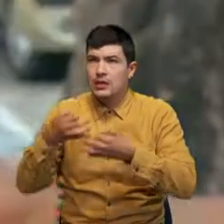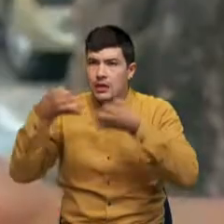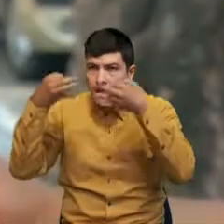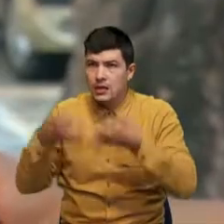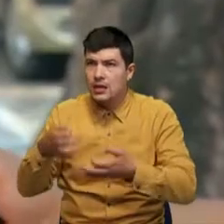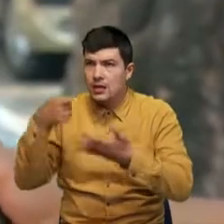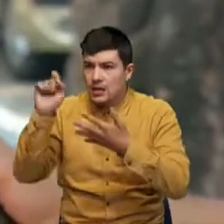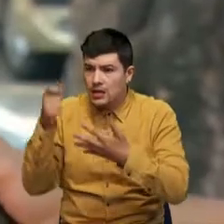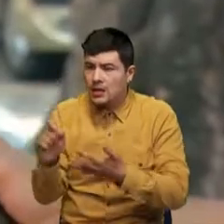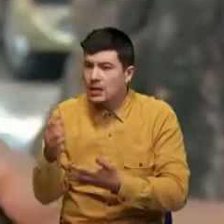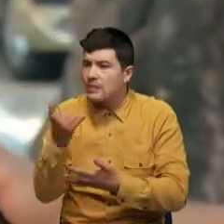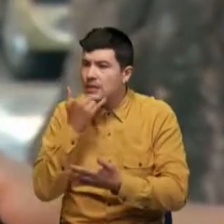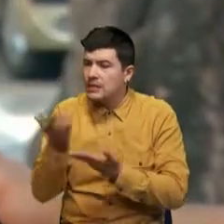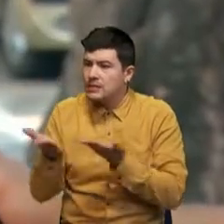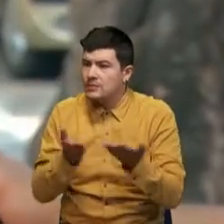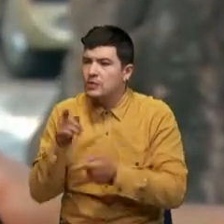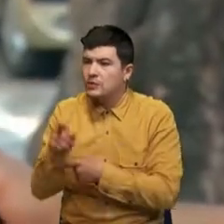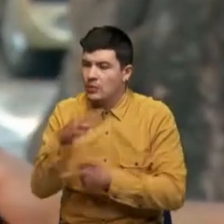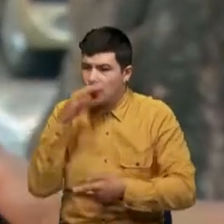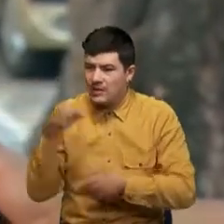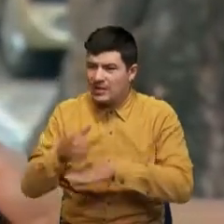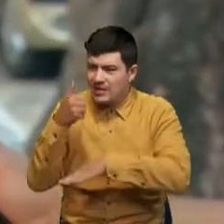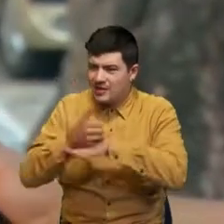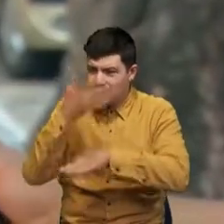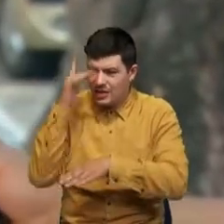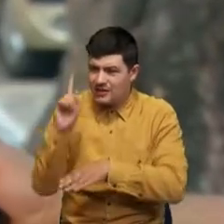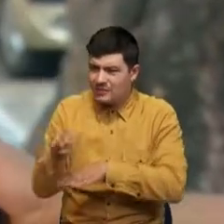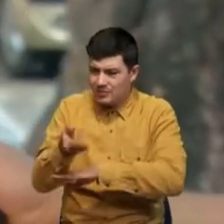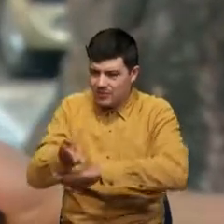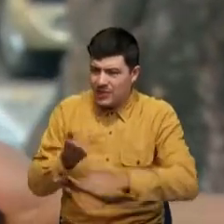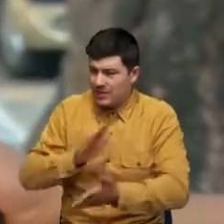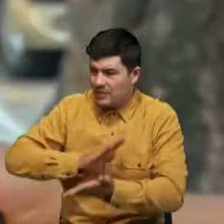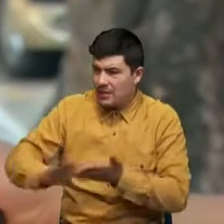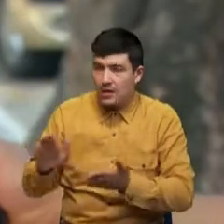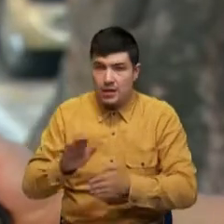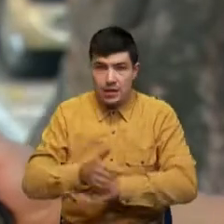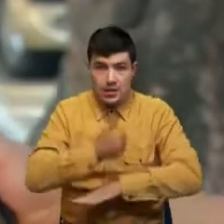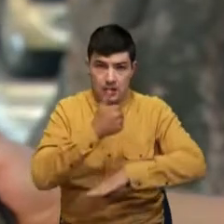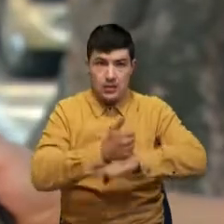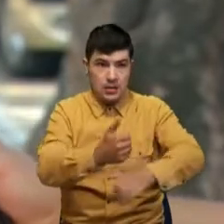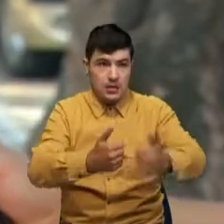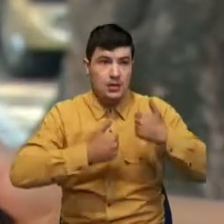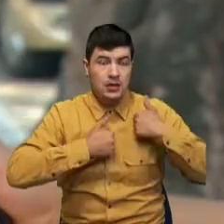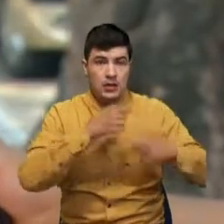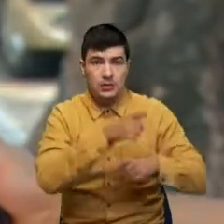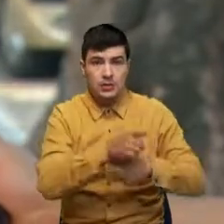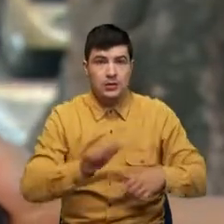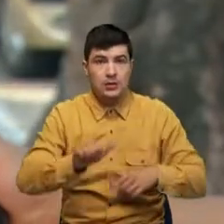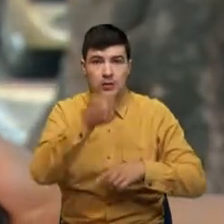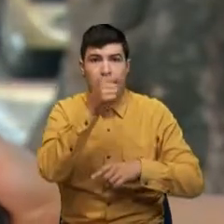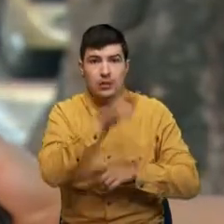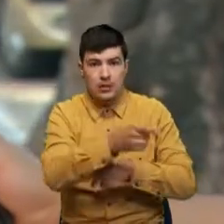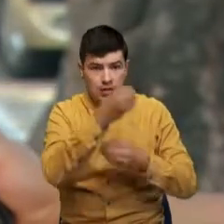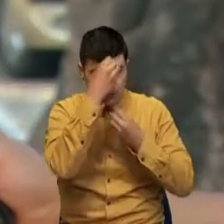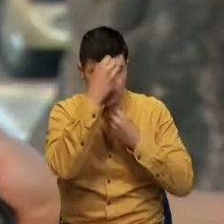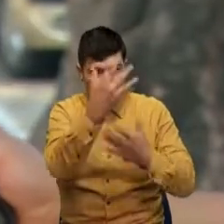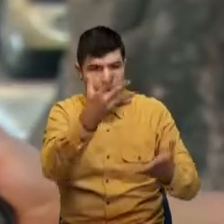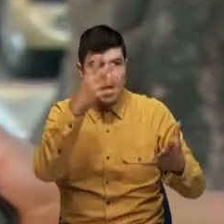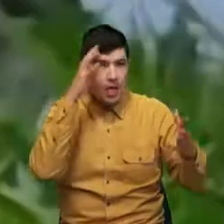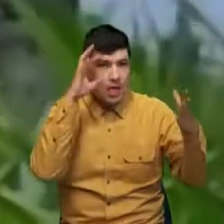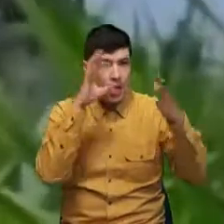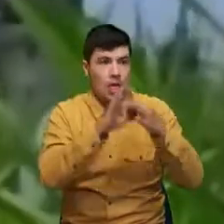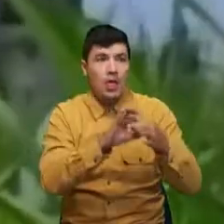bueno la fuerza pública en colombia y jerarquizada y tiene un principio de eso de subordinación y de cohesión